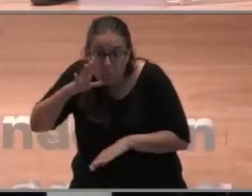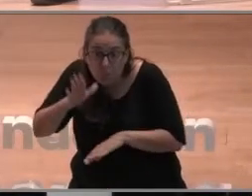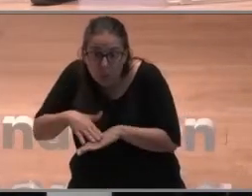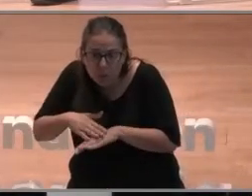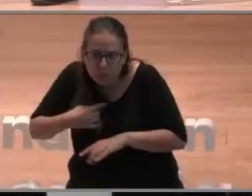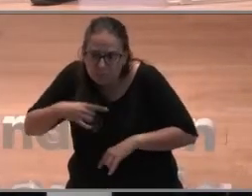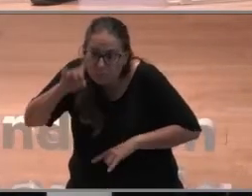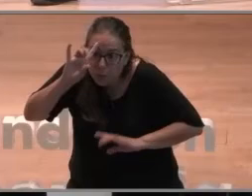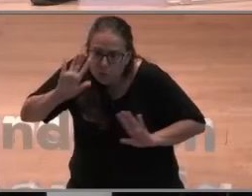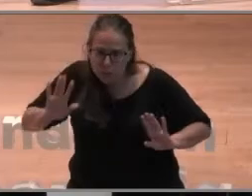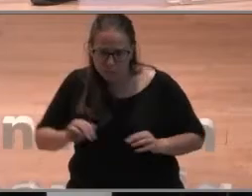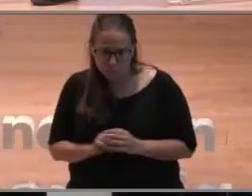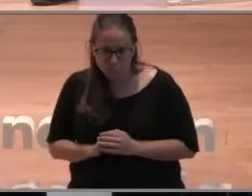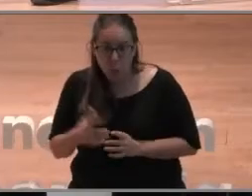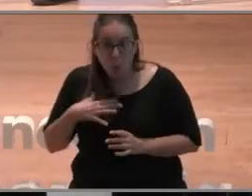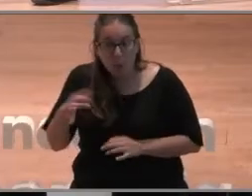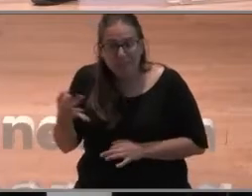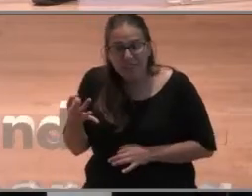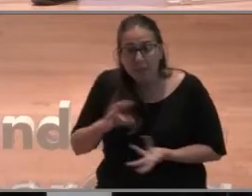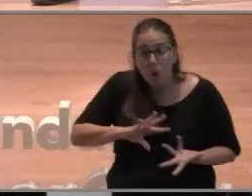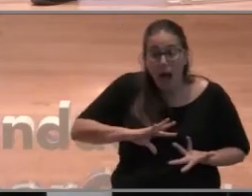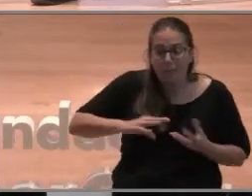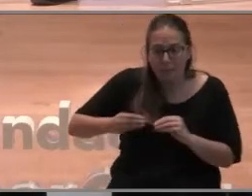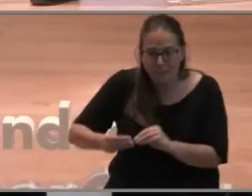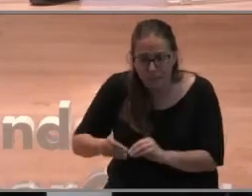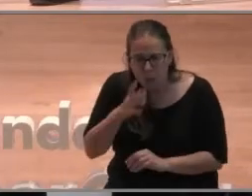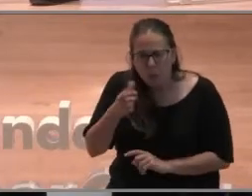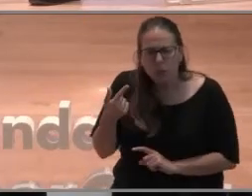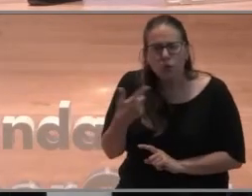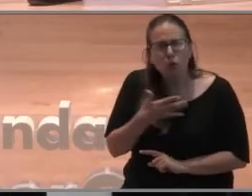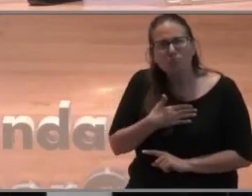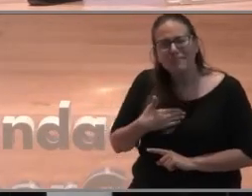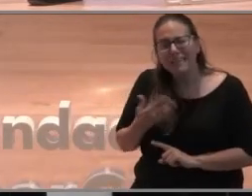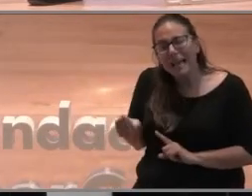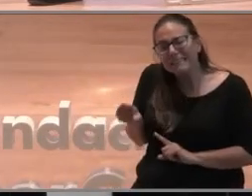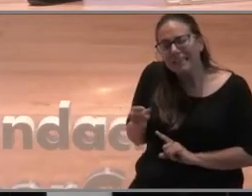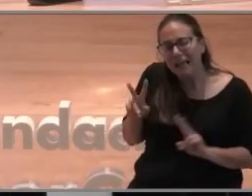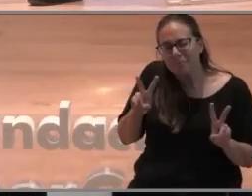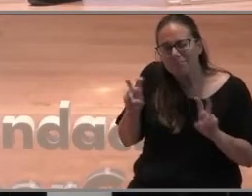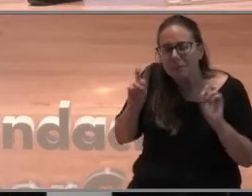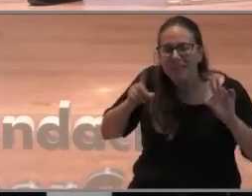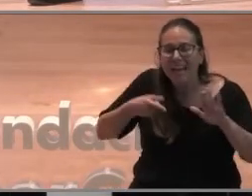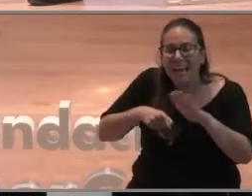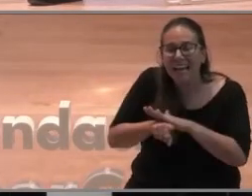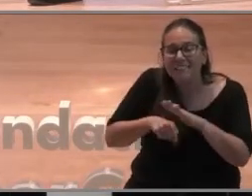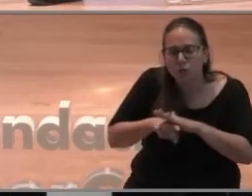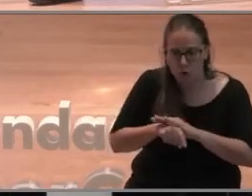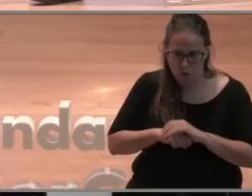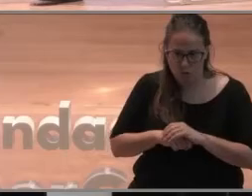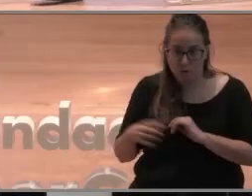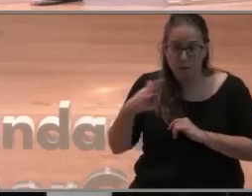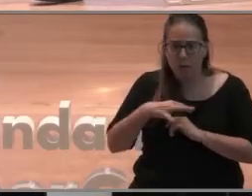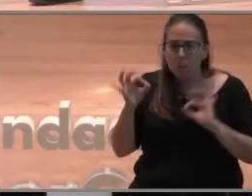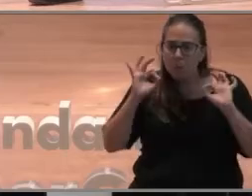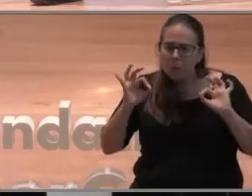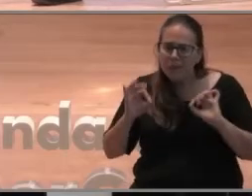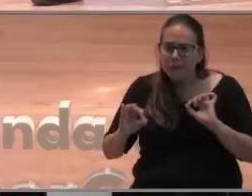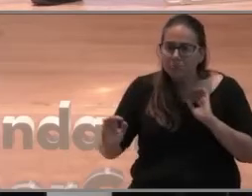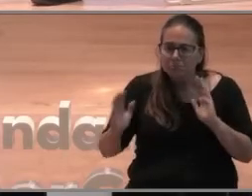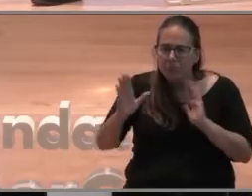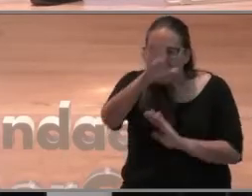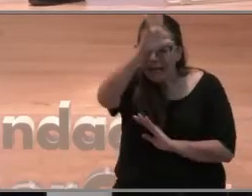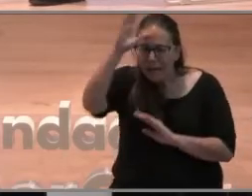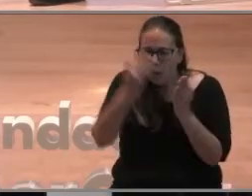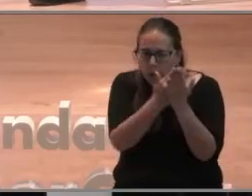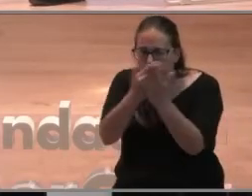pero igual hay que adaptar también. Por eso he querido poner una pincelada de gestión. Igual hay que adaptar la gestión a la nueva cultura del calor y a lo que está